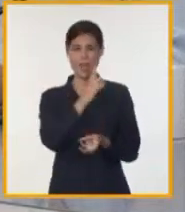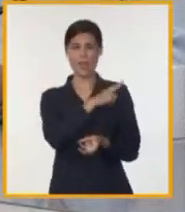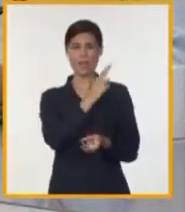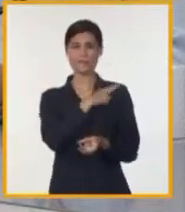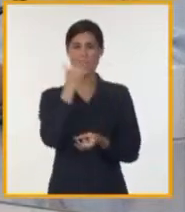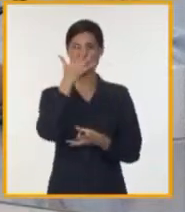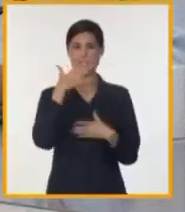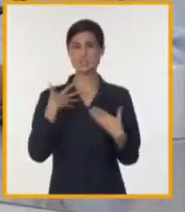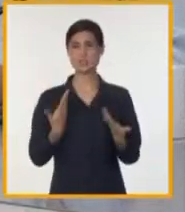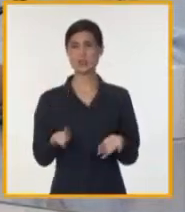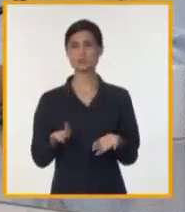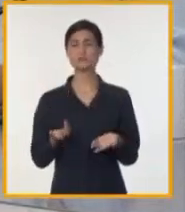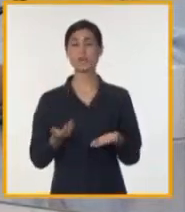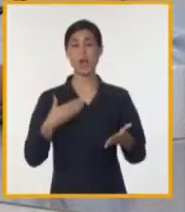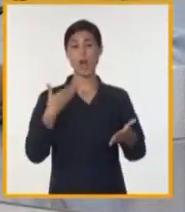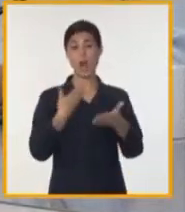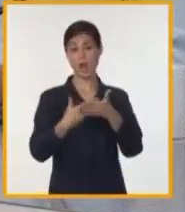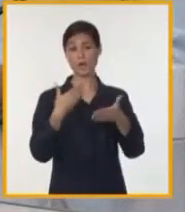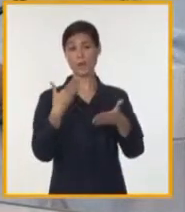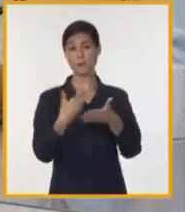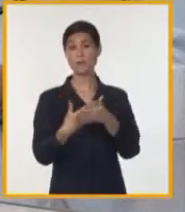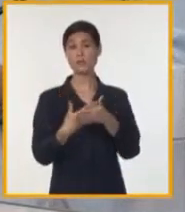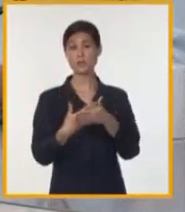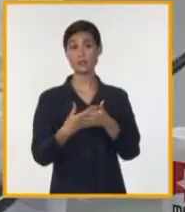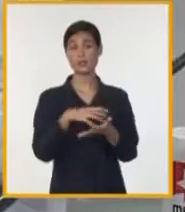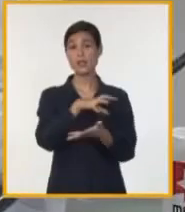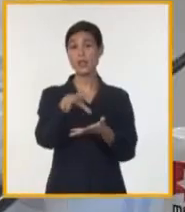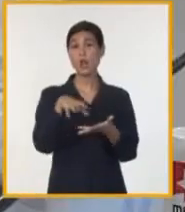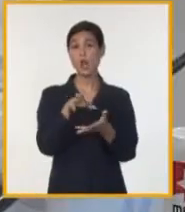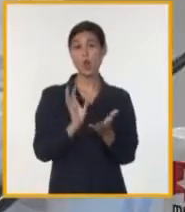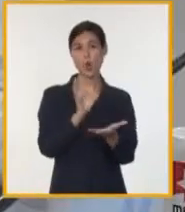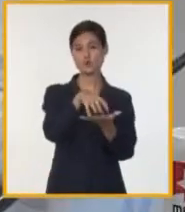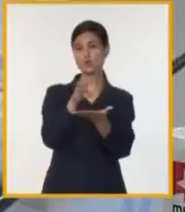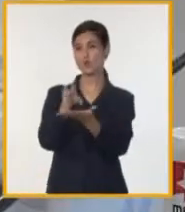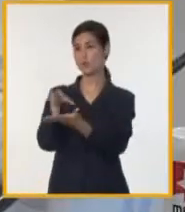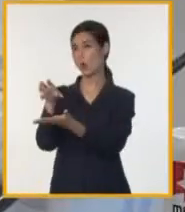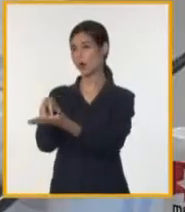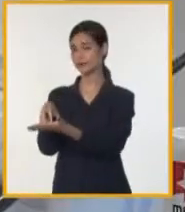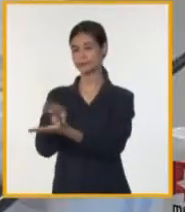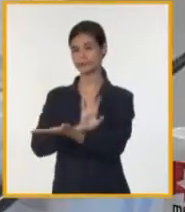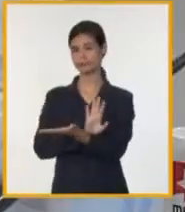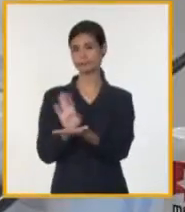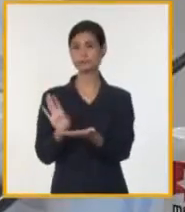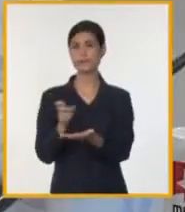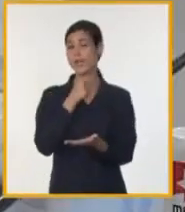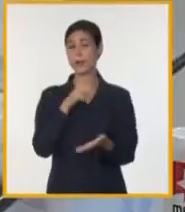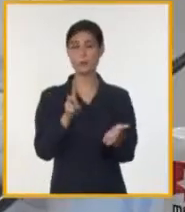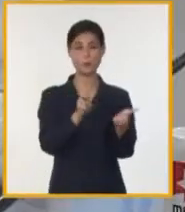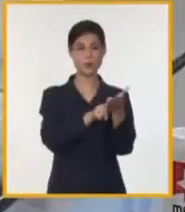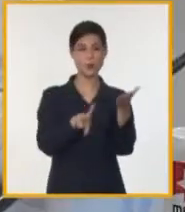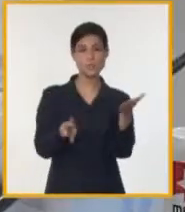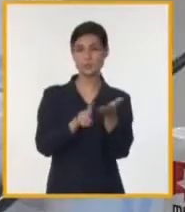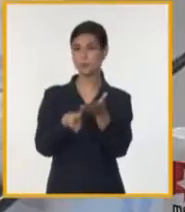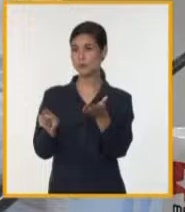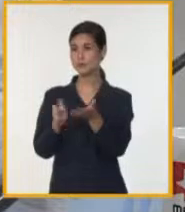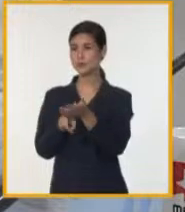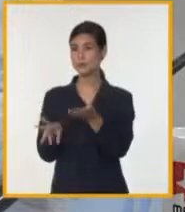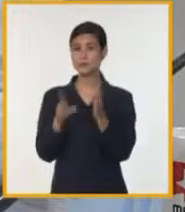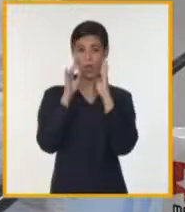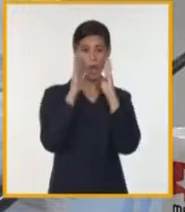grupo empresarial. Es así. Es correcto lo que usted explica y son subordinadas a los gobiernos de cada una de las provincias. Otra de las